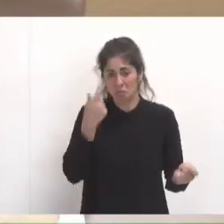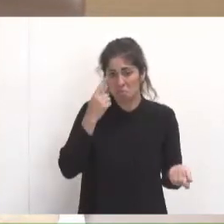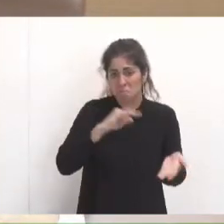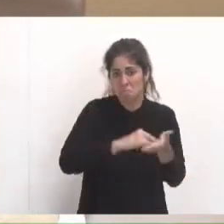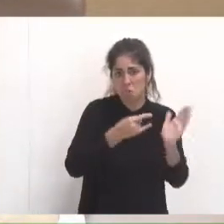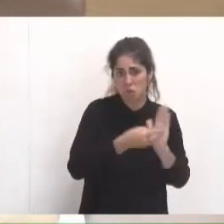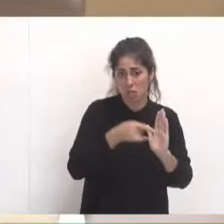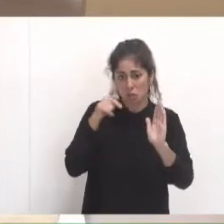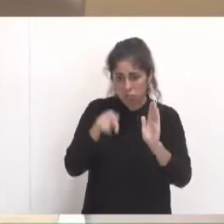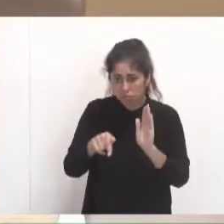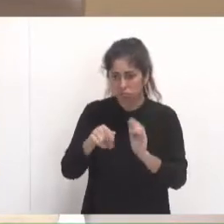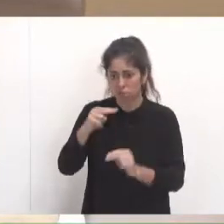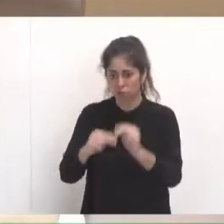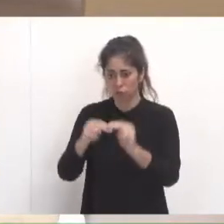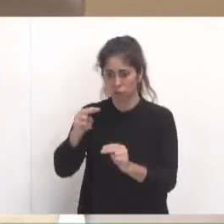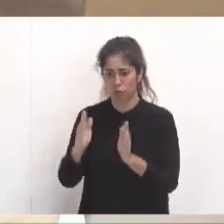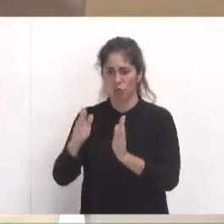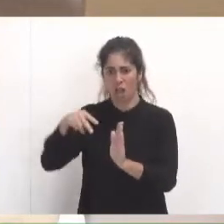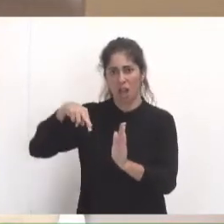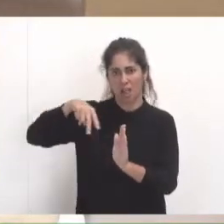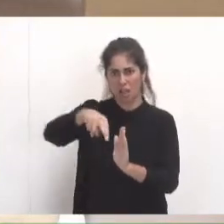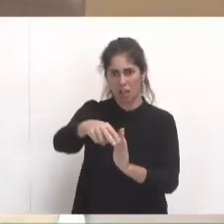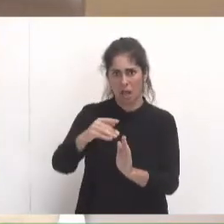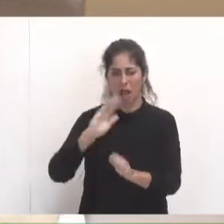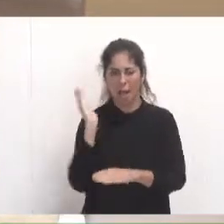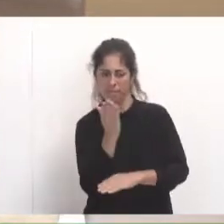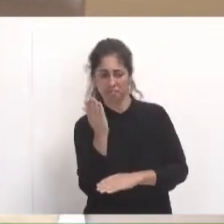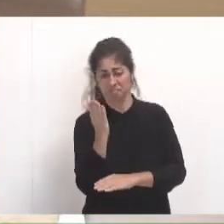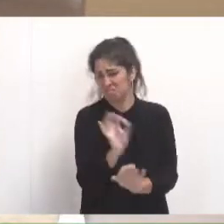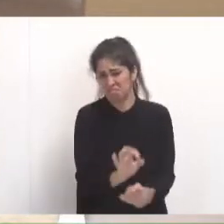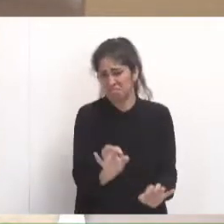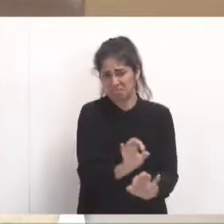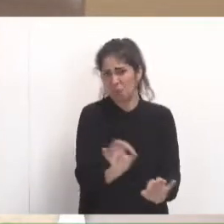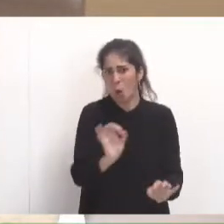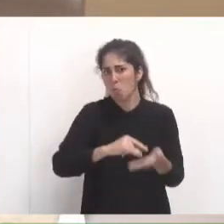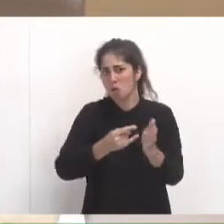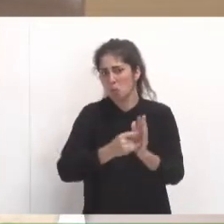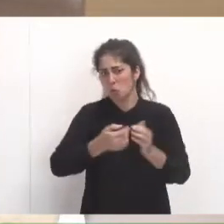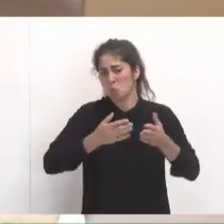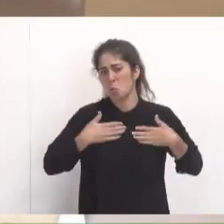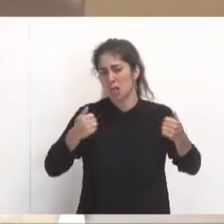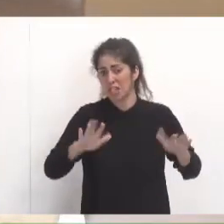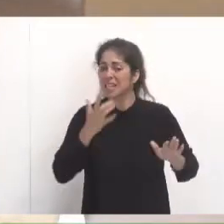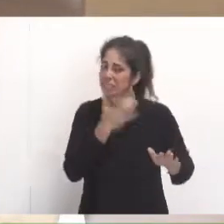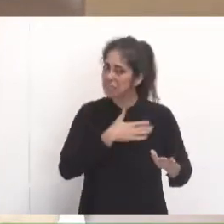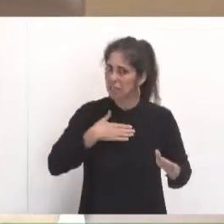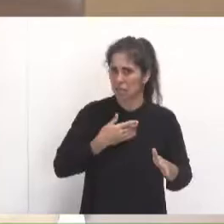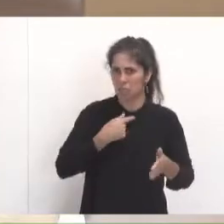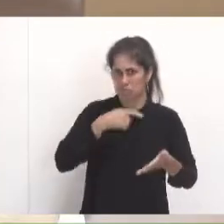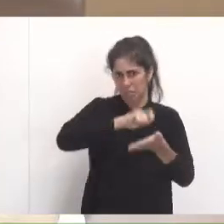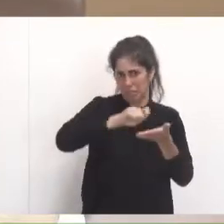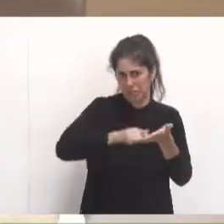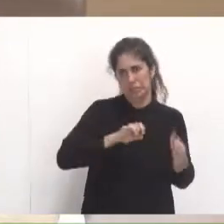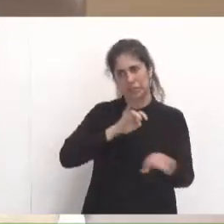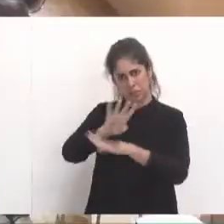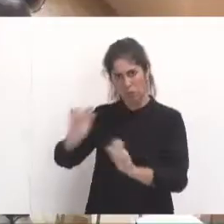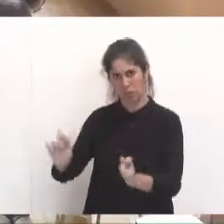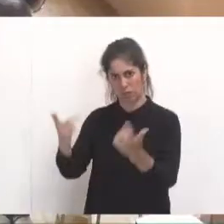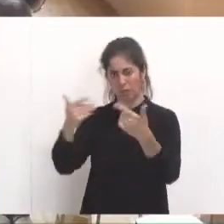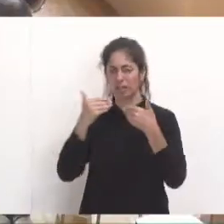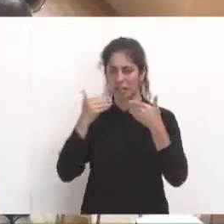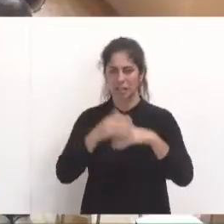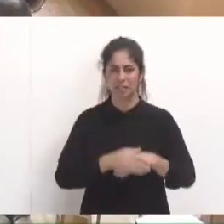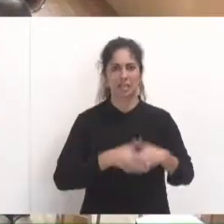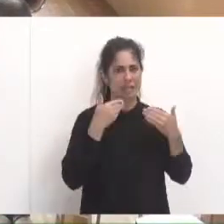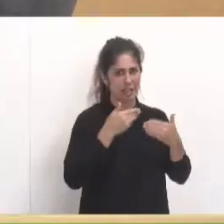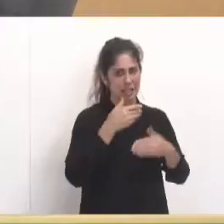proyecto ni a cualquier modificación que se realice sobre él. De todas maneras, si quieres, se lo trasladaremos por escrito. Vale, gracias. Muchas gracias,